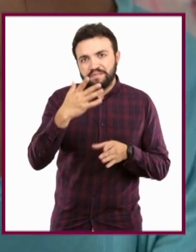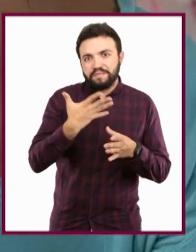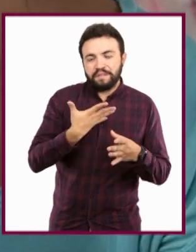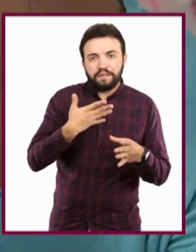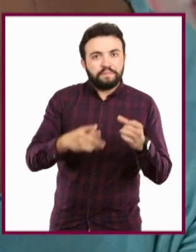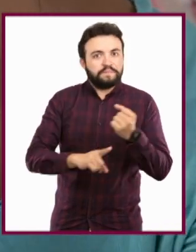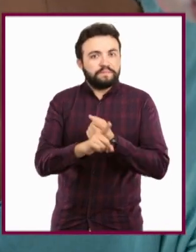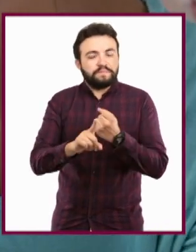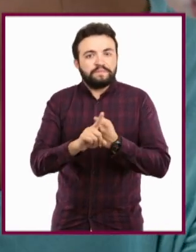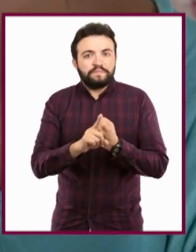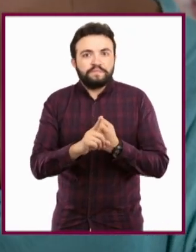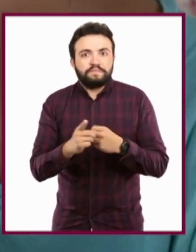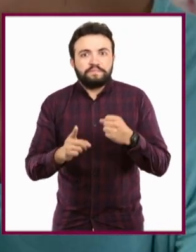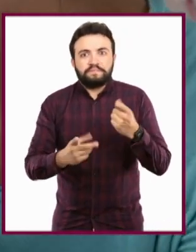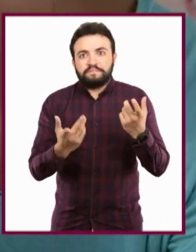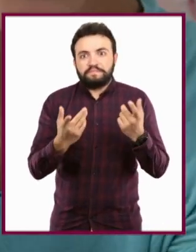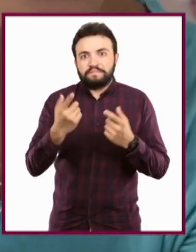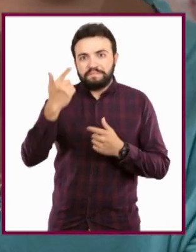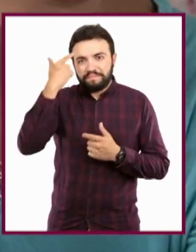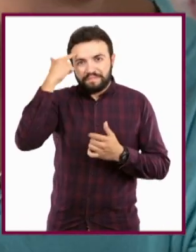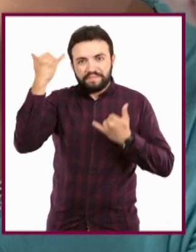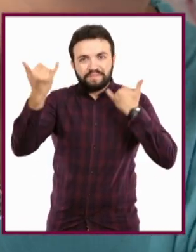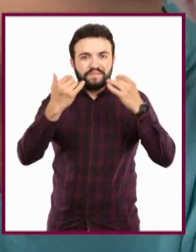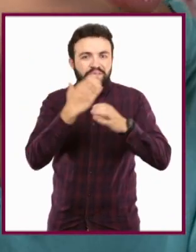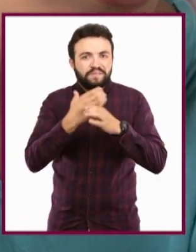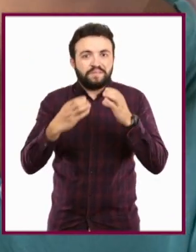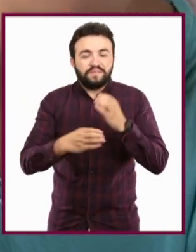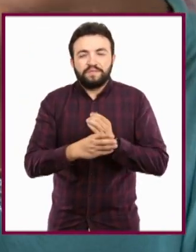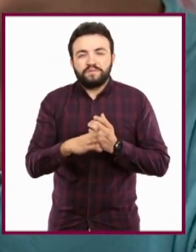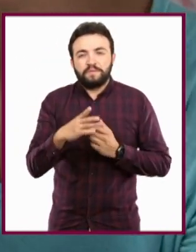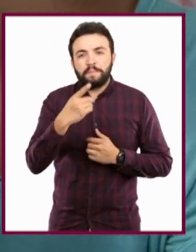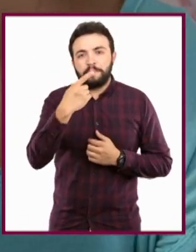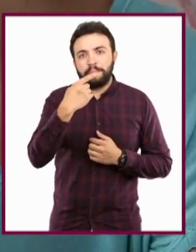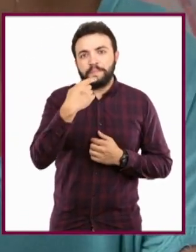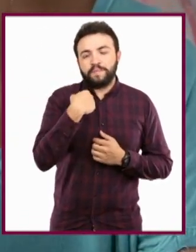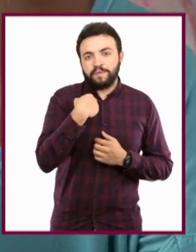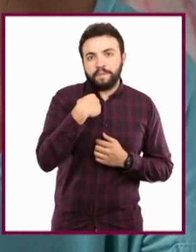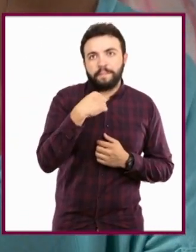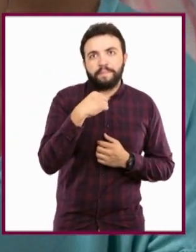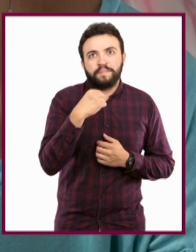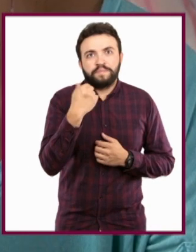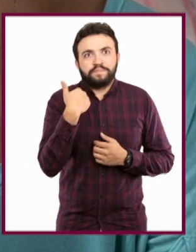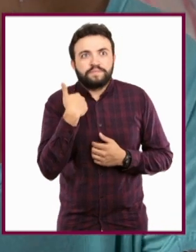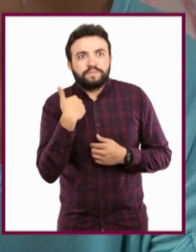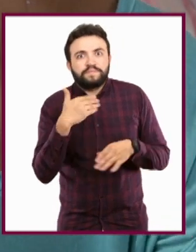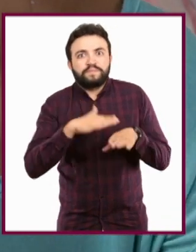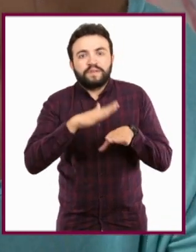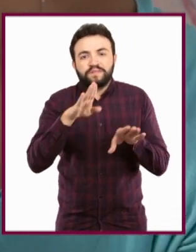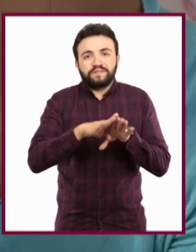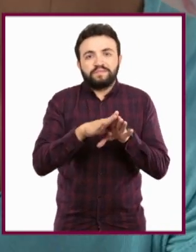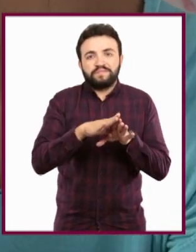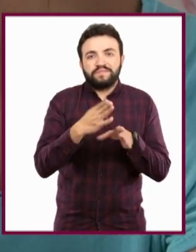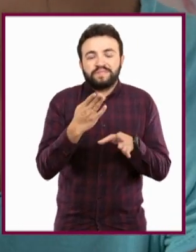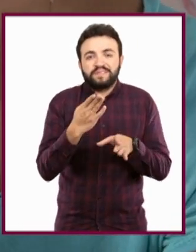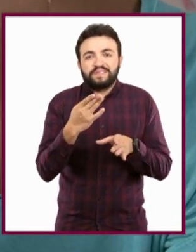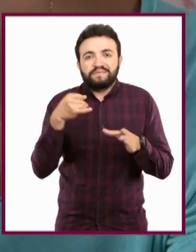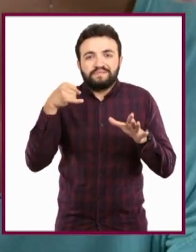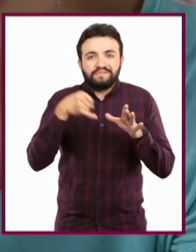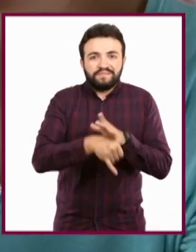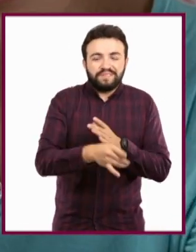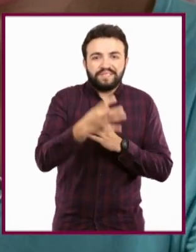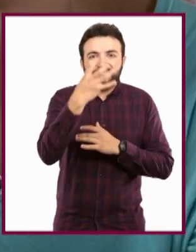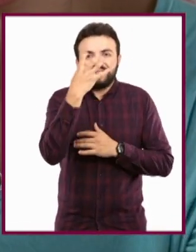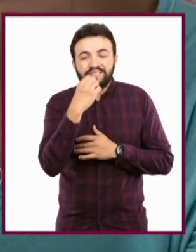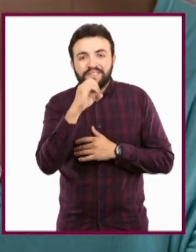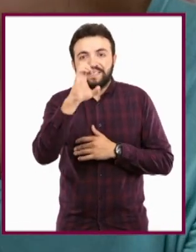bien espiritual. Ya no sé si estoy exagerando o qué, pero... A ver, cuéntame. Pues sigo buscando algo que me